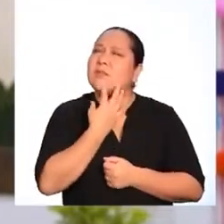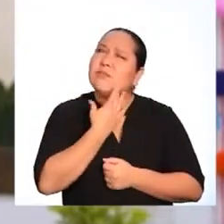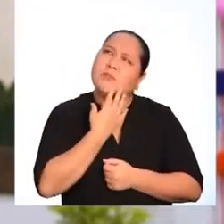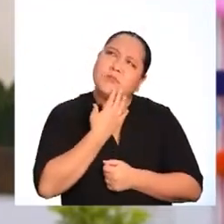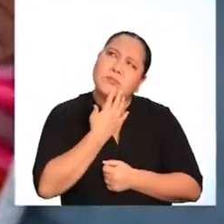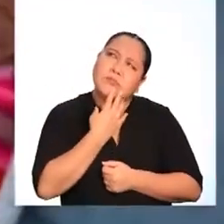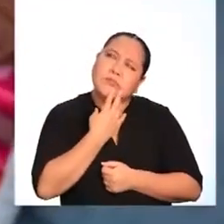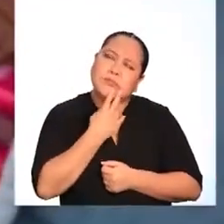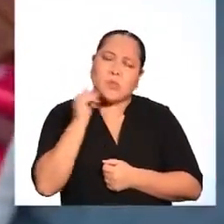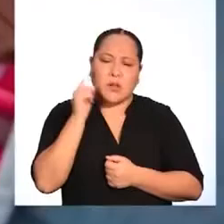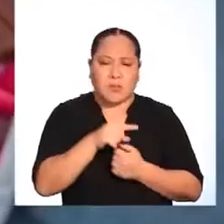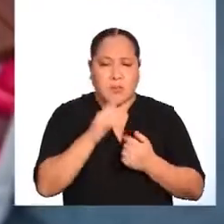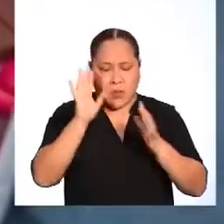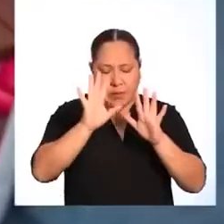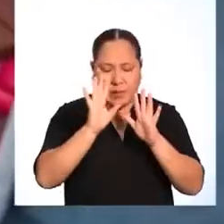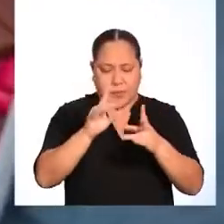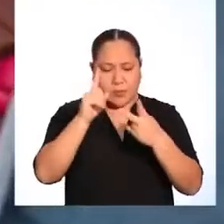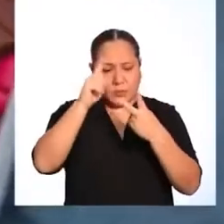sería guay